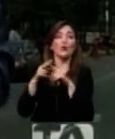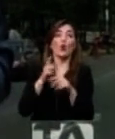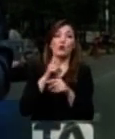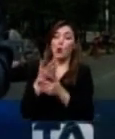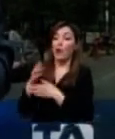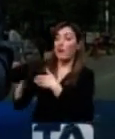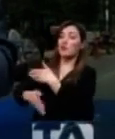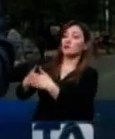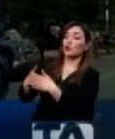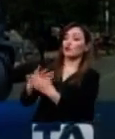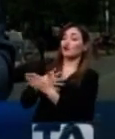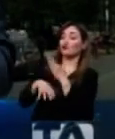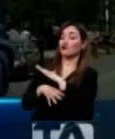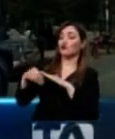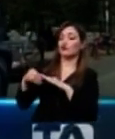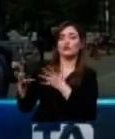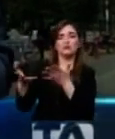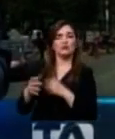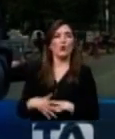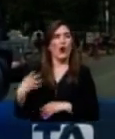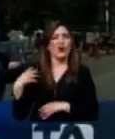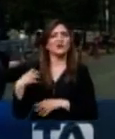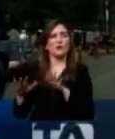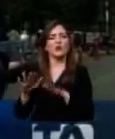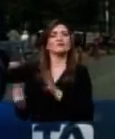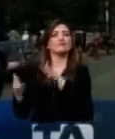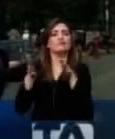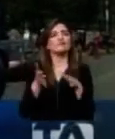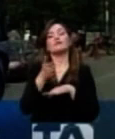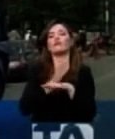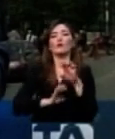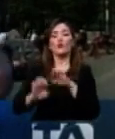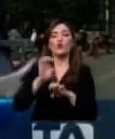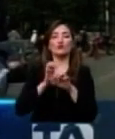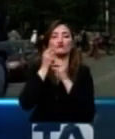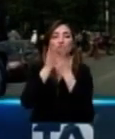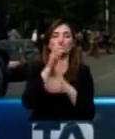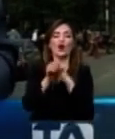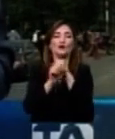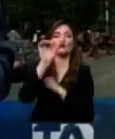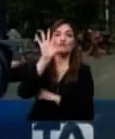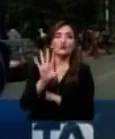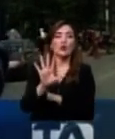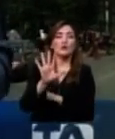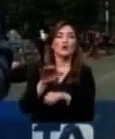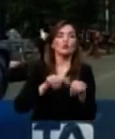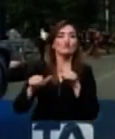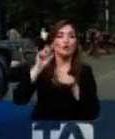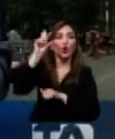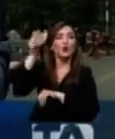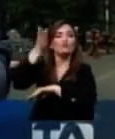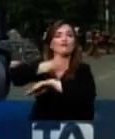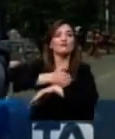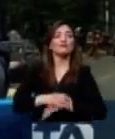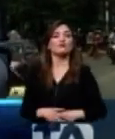borrador del informe preliminar de la auditoría de deuda a estos 5 años de gestión del gobierno